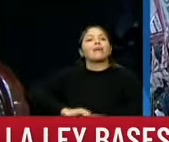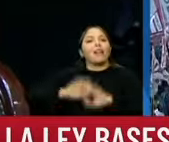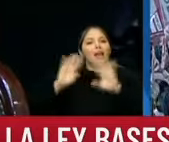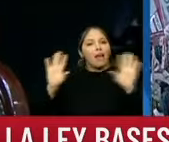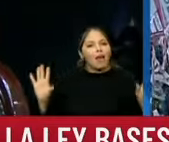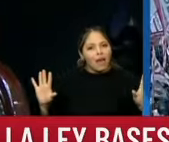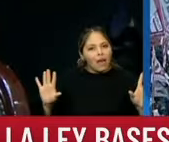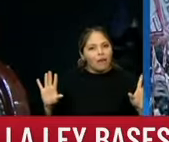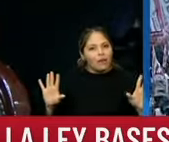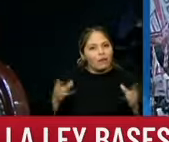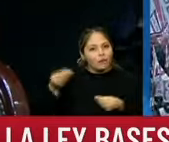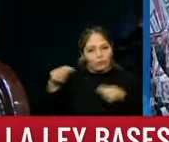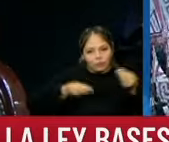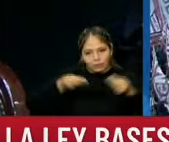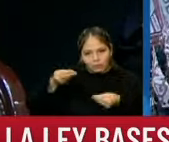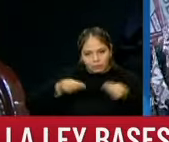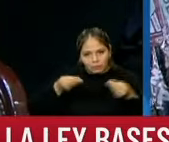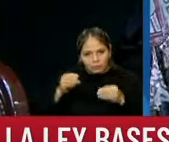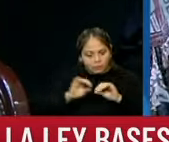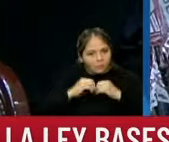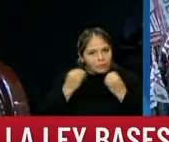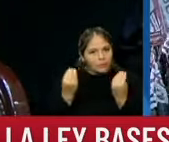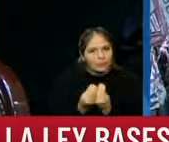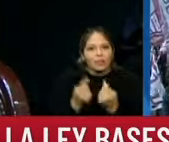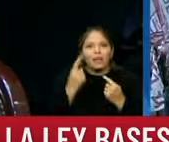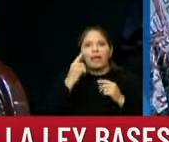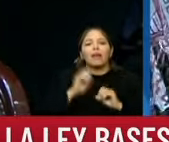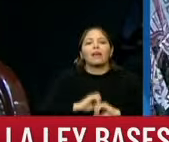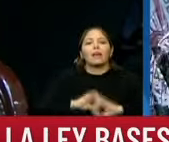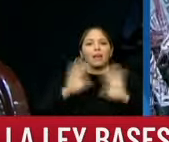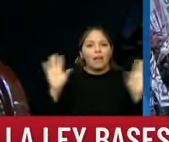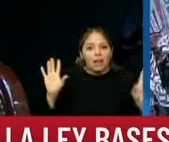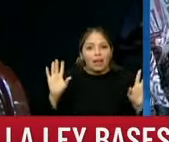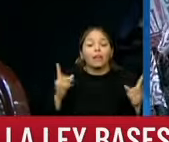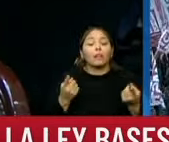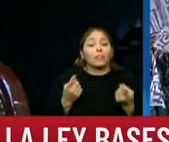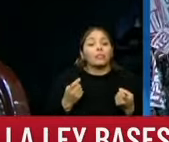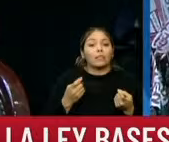tremendo. Escúchame, todavía hoy en la radio, yo llego en Radio Mitre y tengo que poner